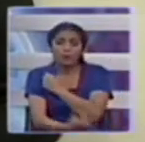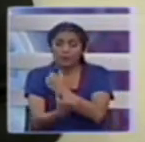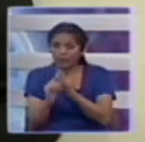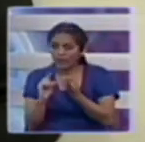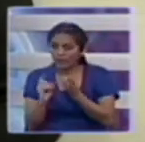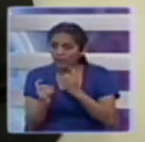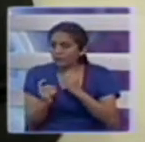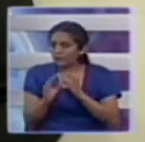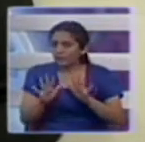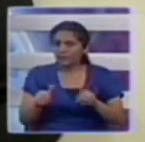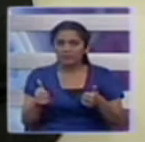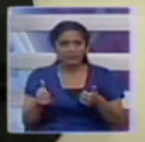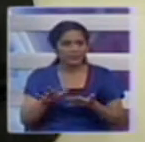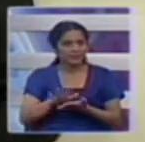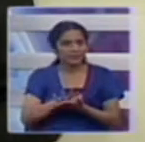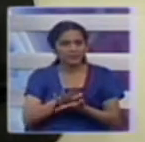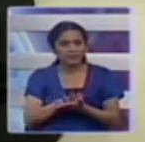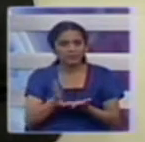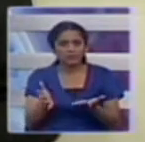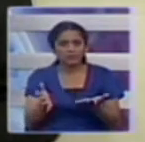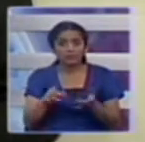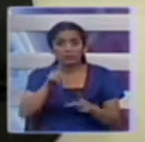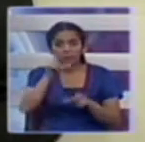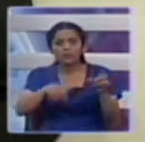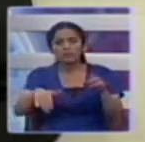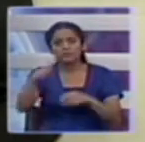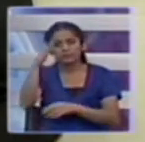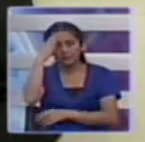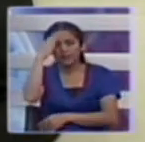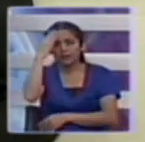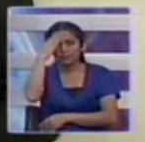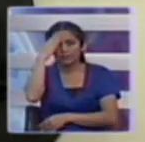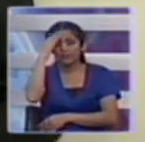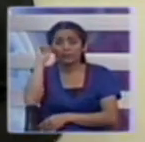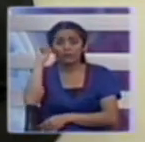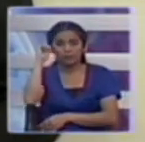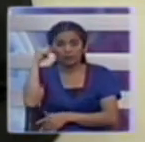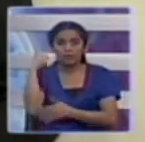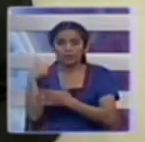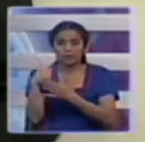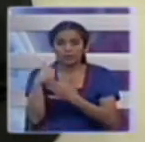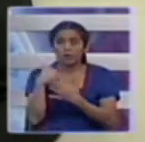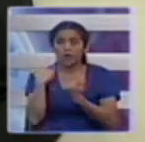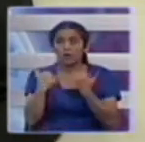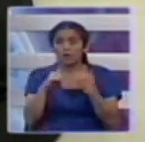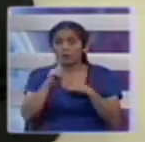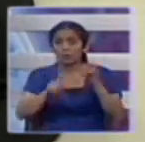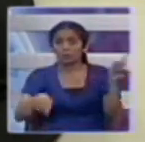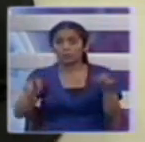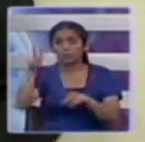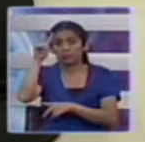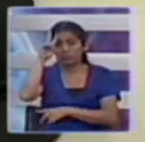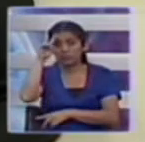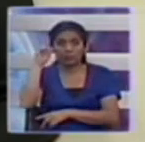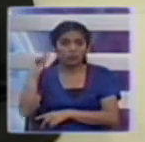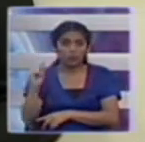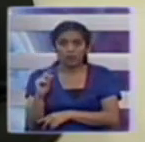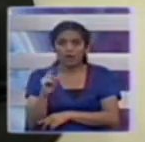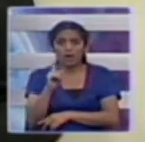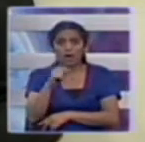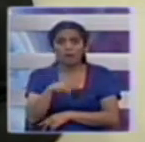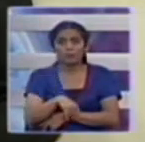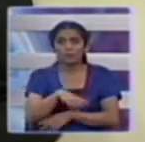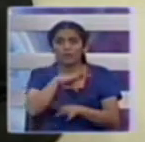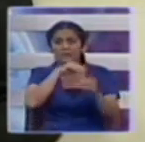una campaña dura, una campaña con muchos elementos quizá sucios e inapropiados, porque la oposición lo que